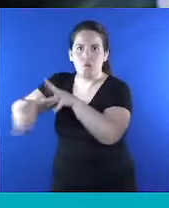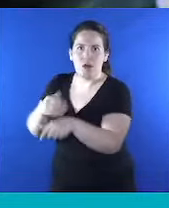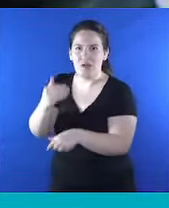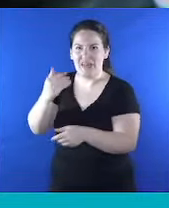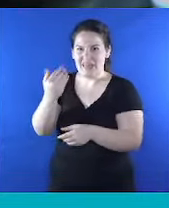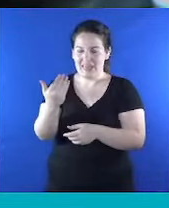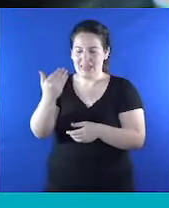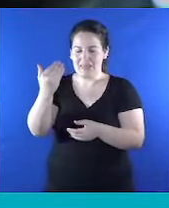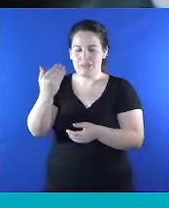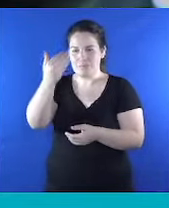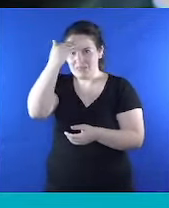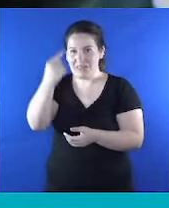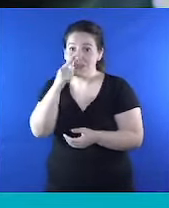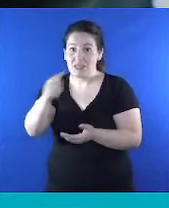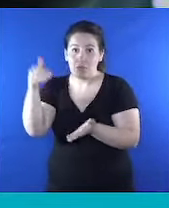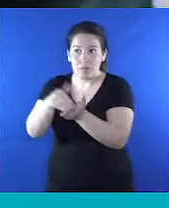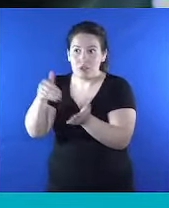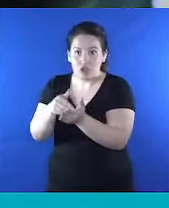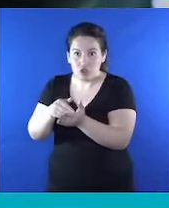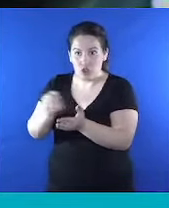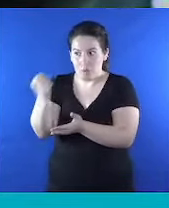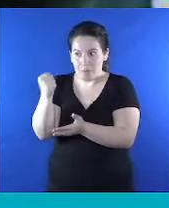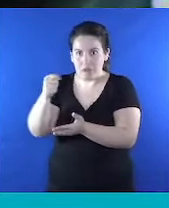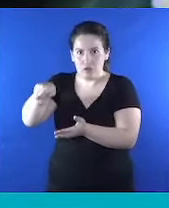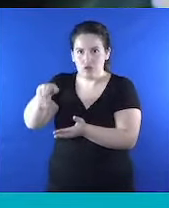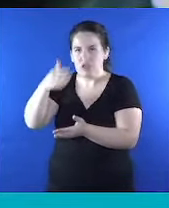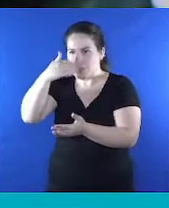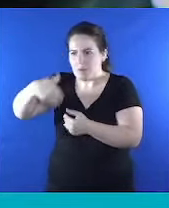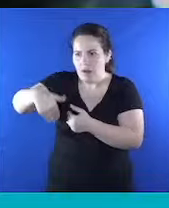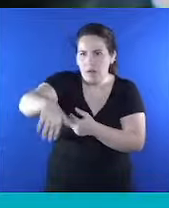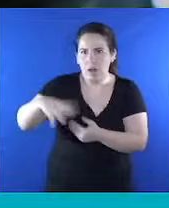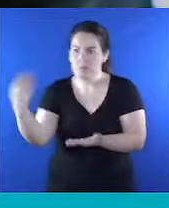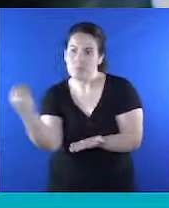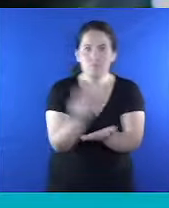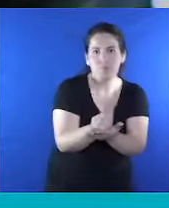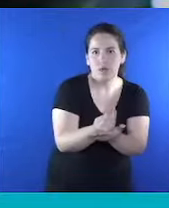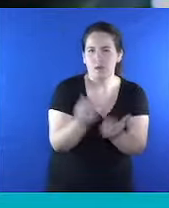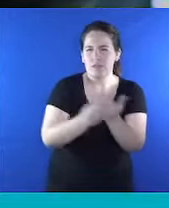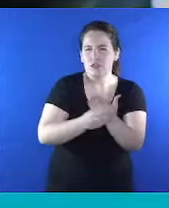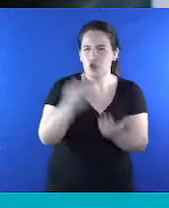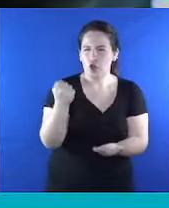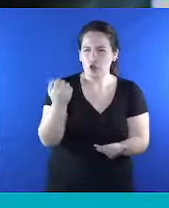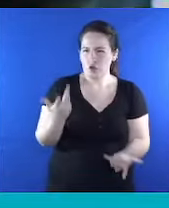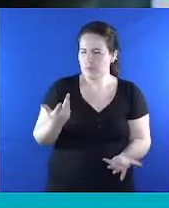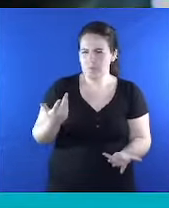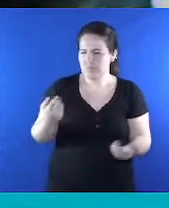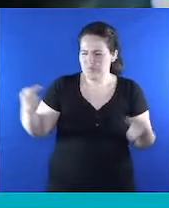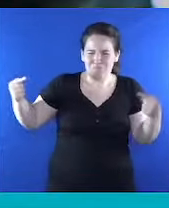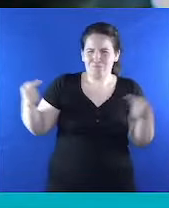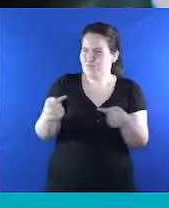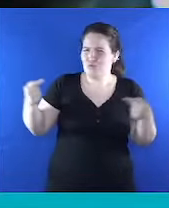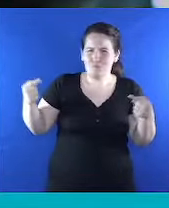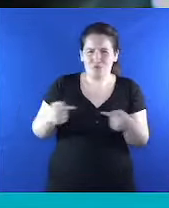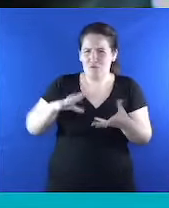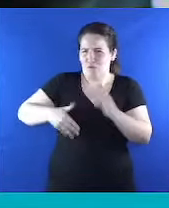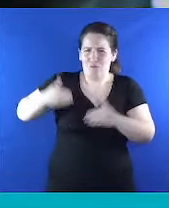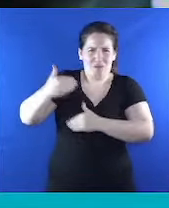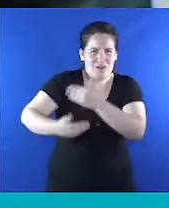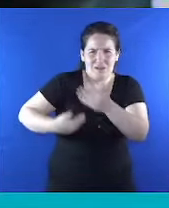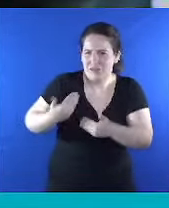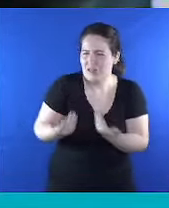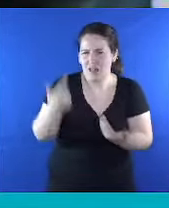tipo muy previsible o confiable el actual presidente Miley en su razonamiento y en su proceder